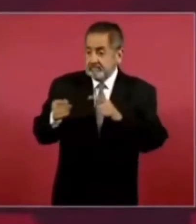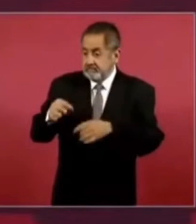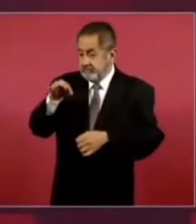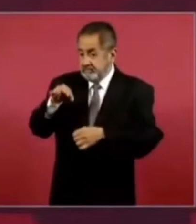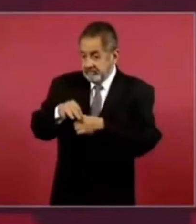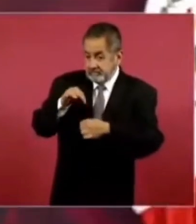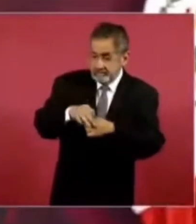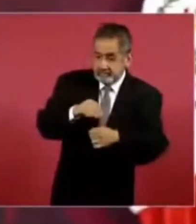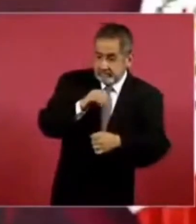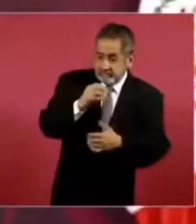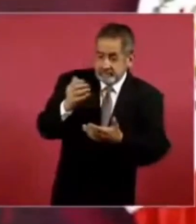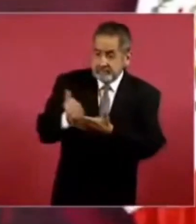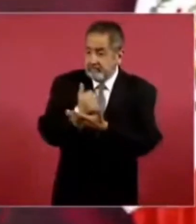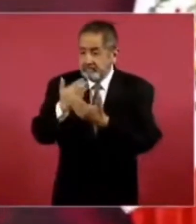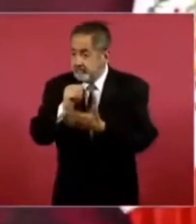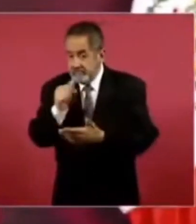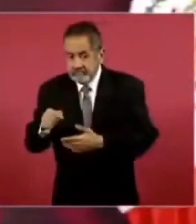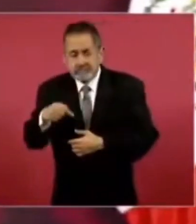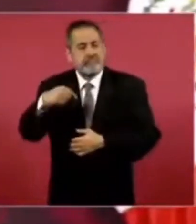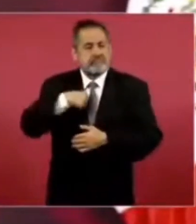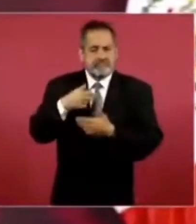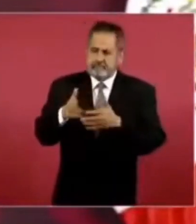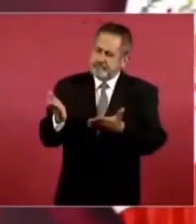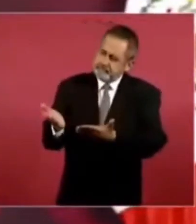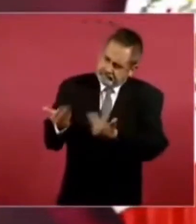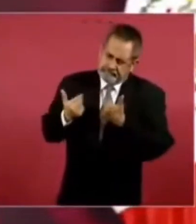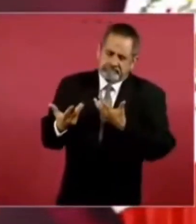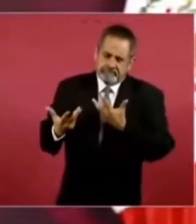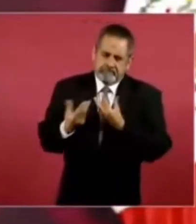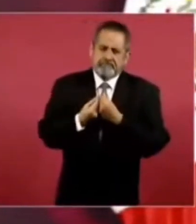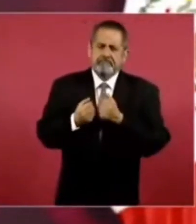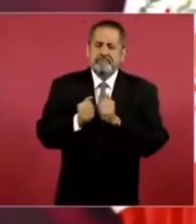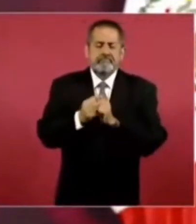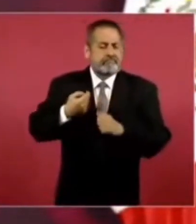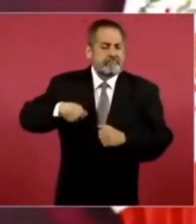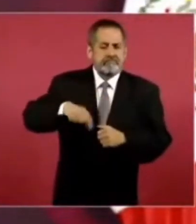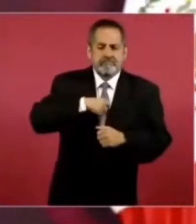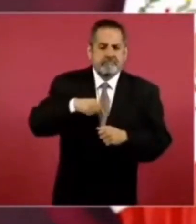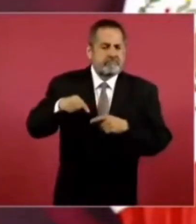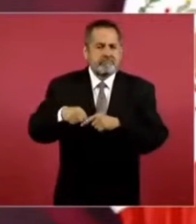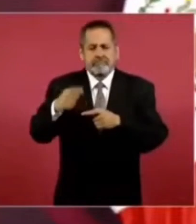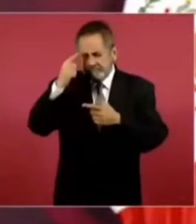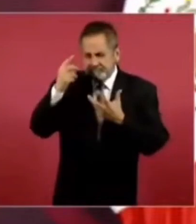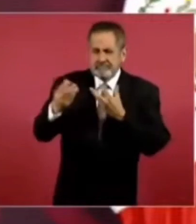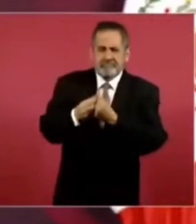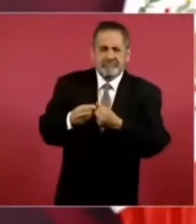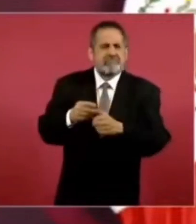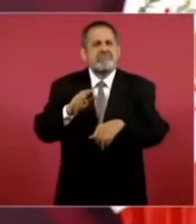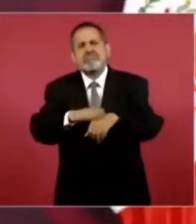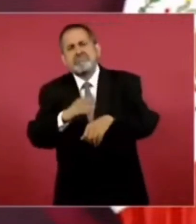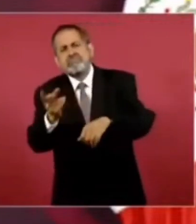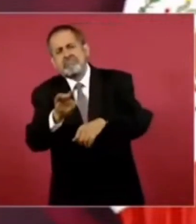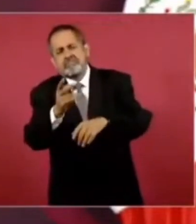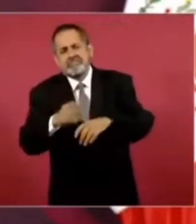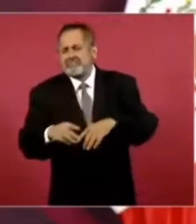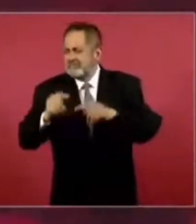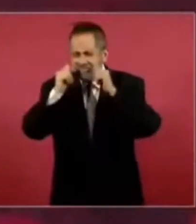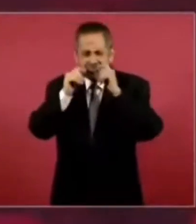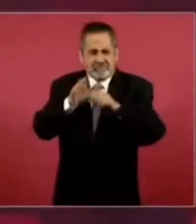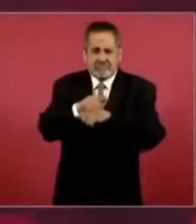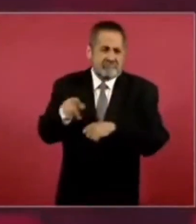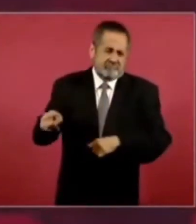tien las puertas abiertas con nosotros y para buscamos es que